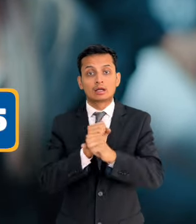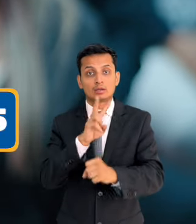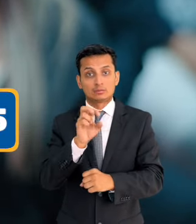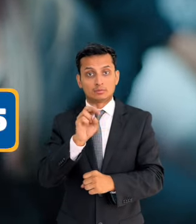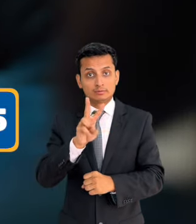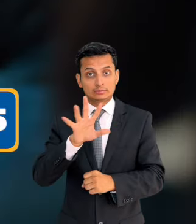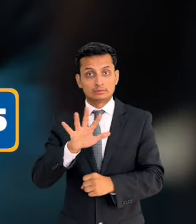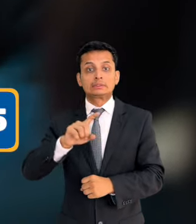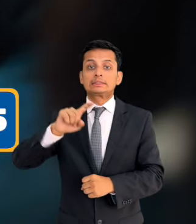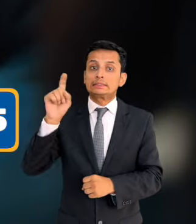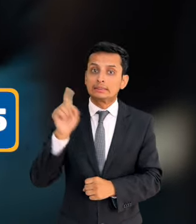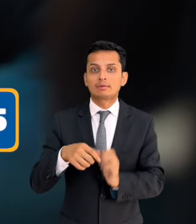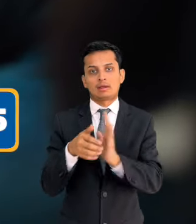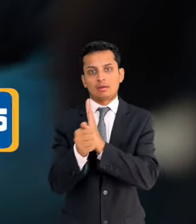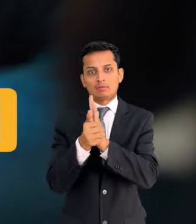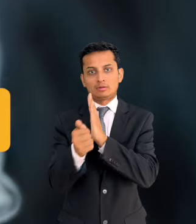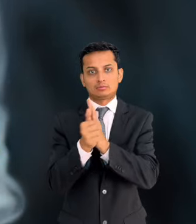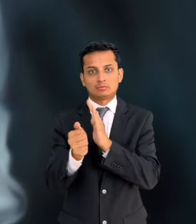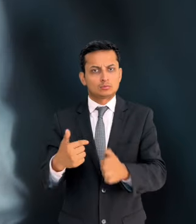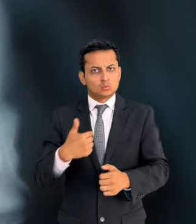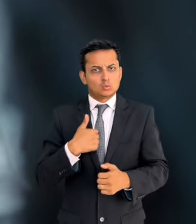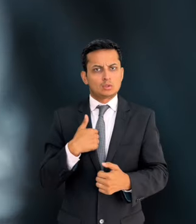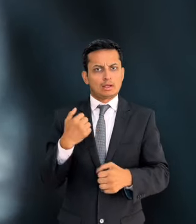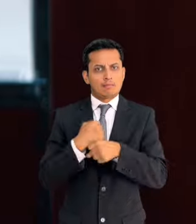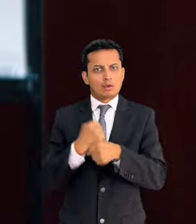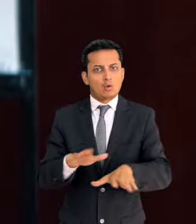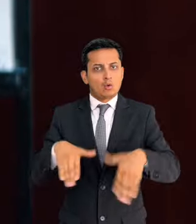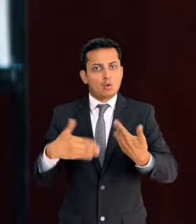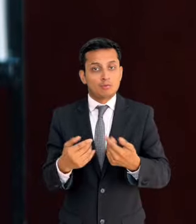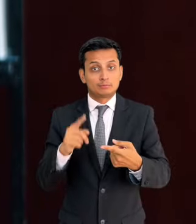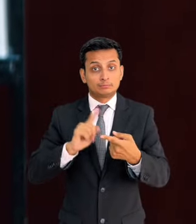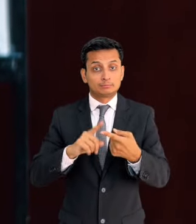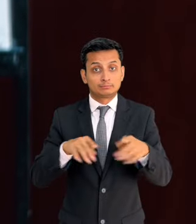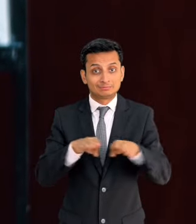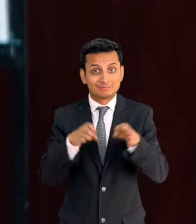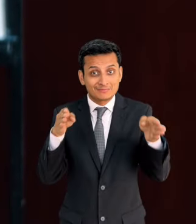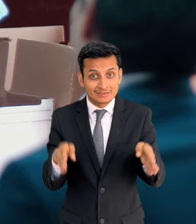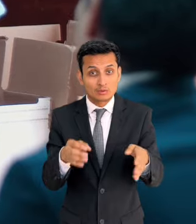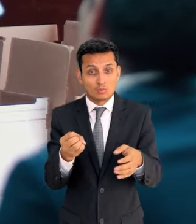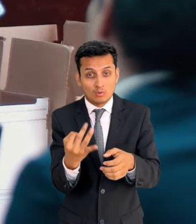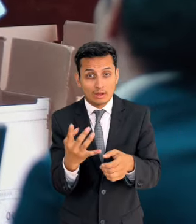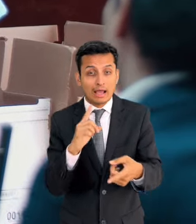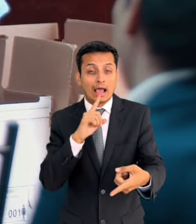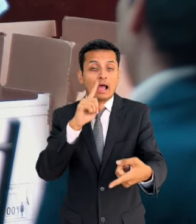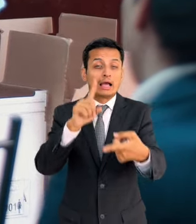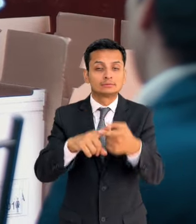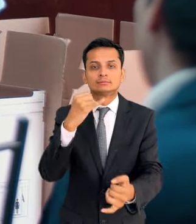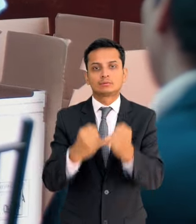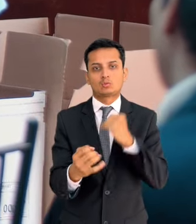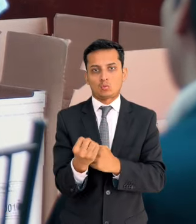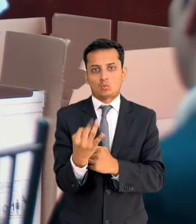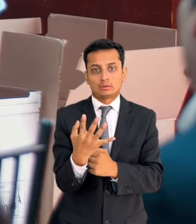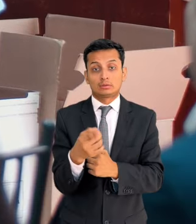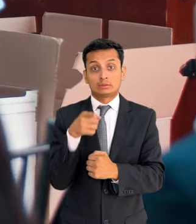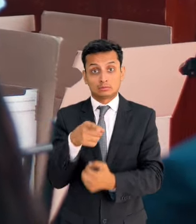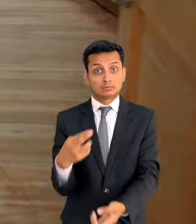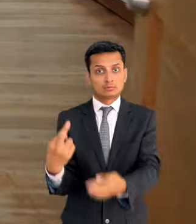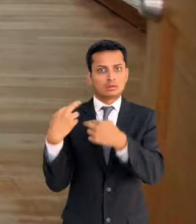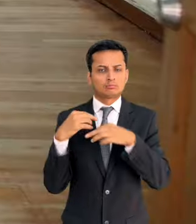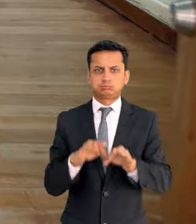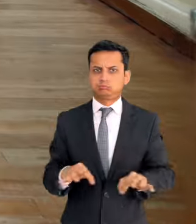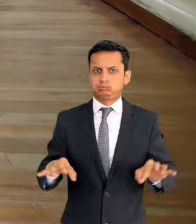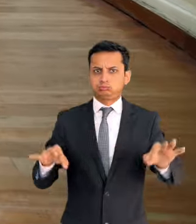9 de febrero de 2025 deberán capacitarse para conocer sus funciones en la instalación de la Junta hasta el escrutinio.